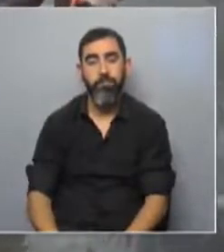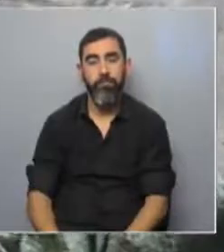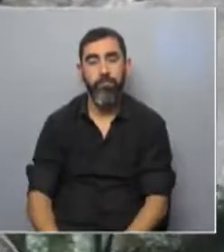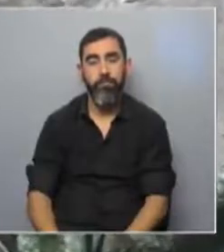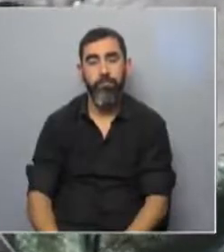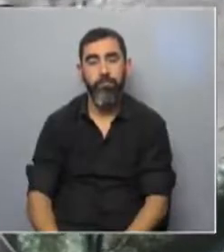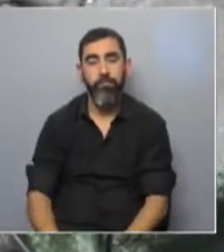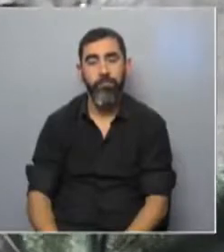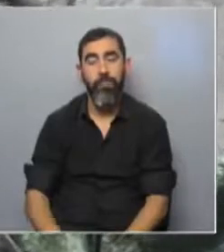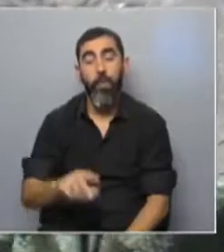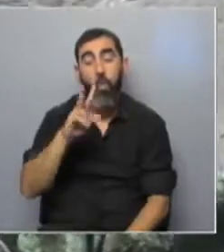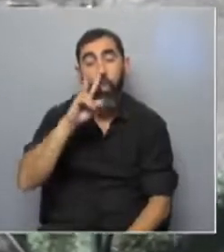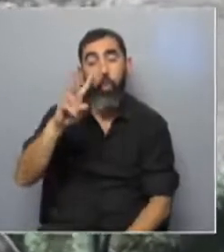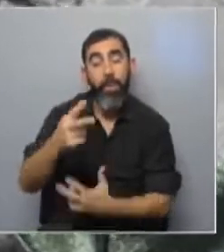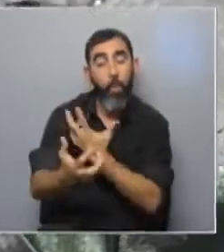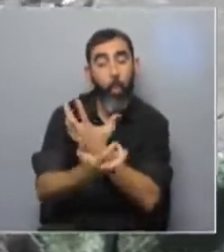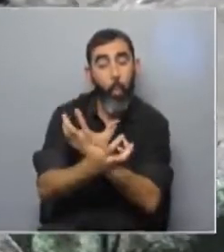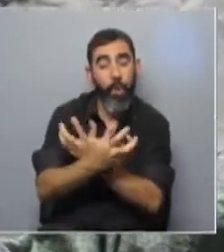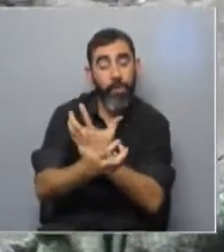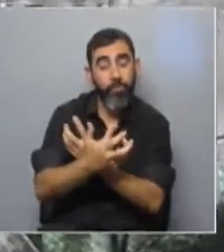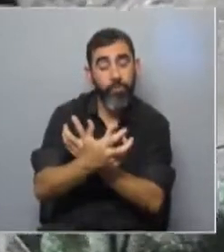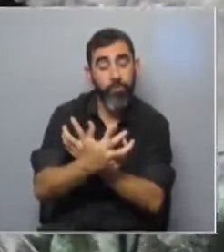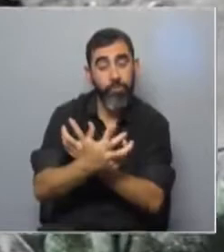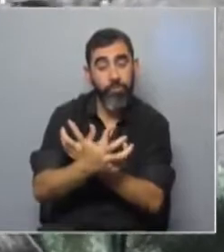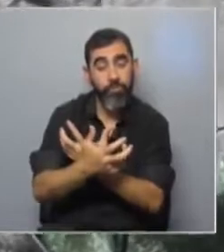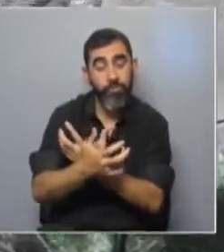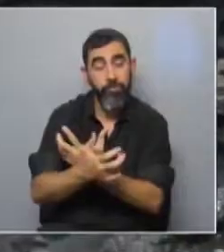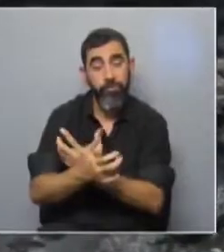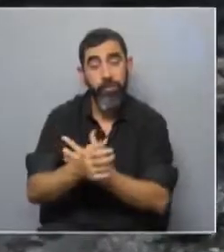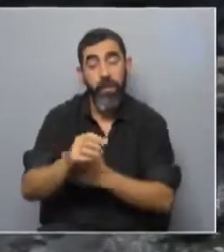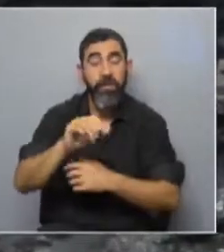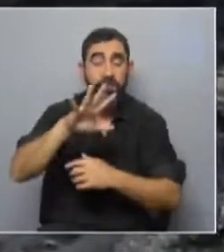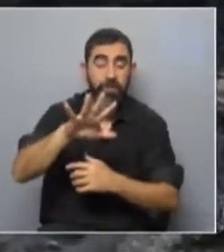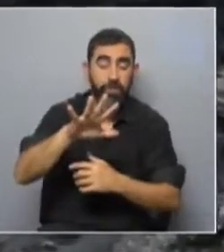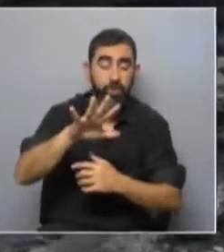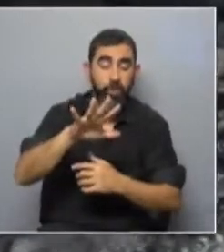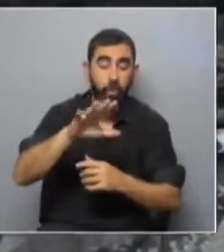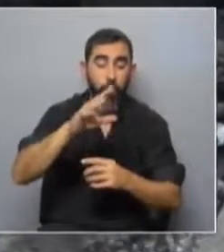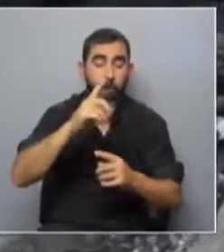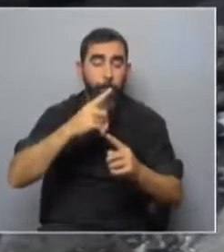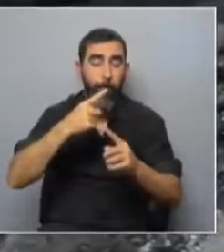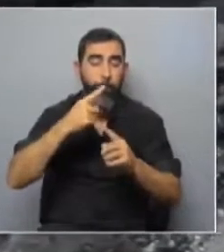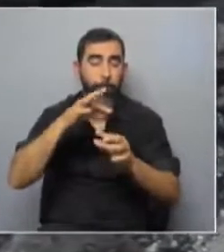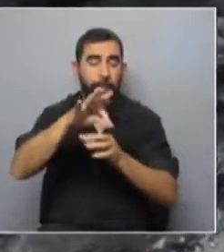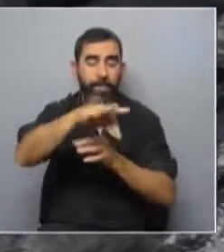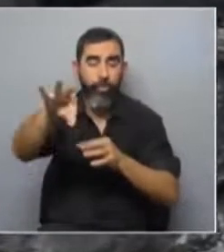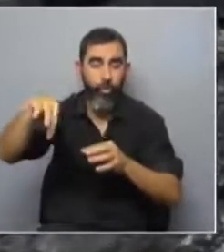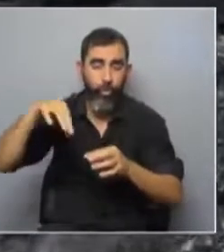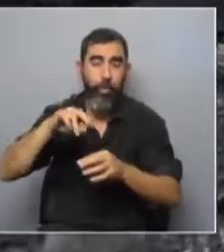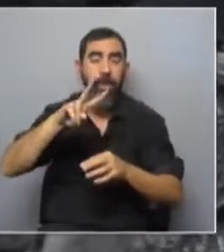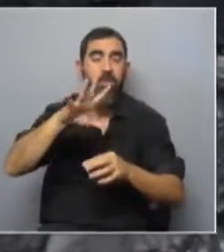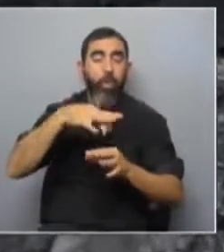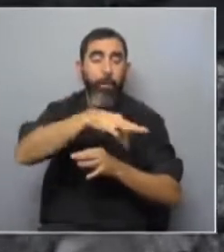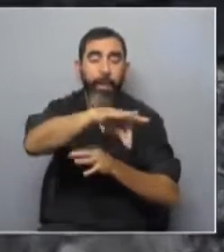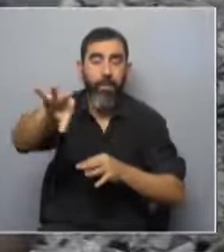Lo que sacar, esos 2000 huesos son de estos 5 por 5 metros cuadrados. O sea, 25